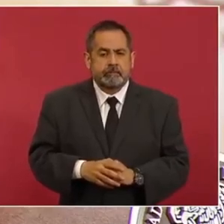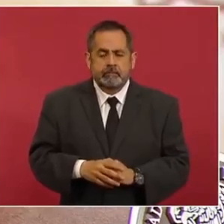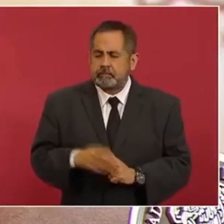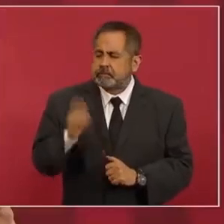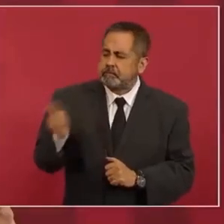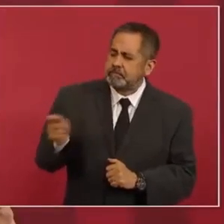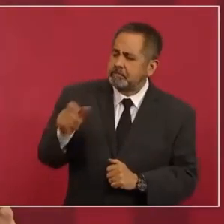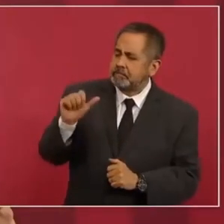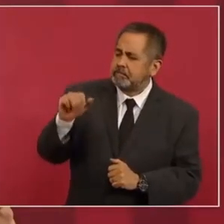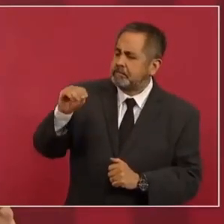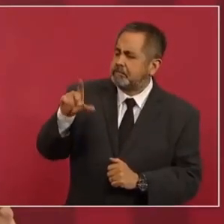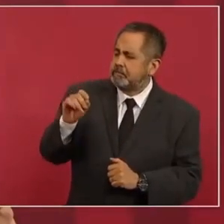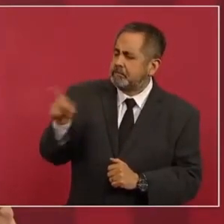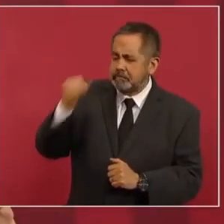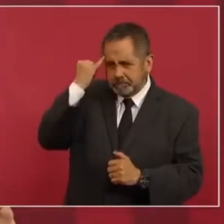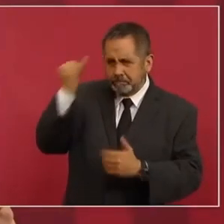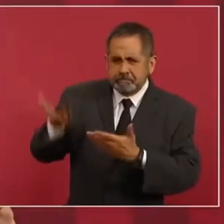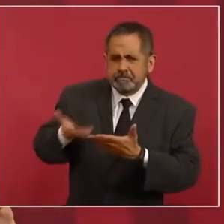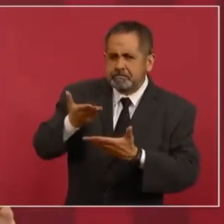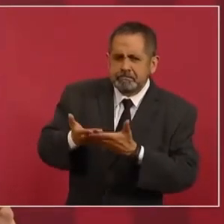AMLO?